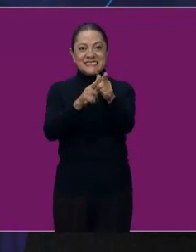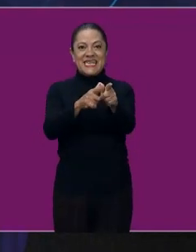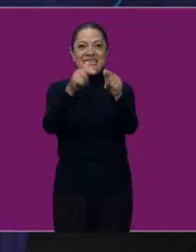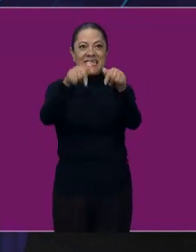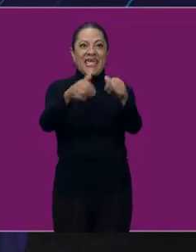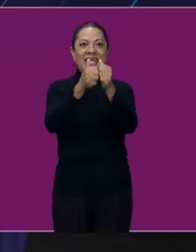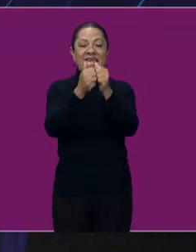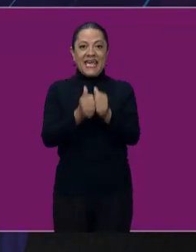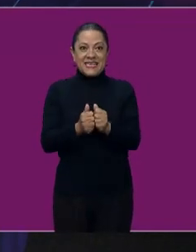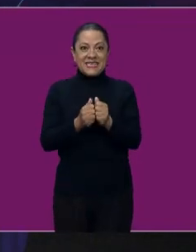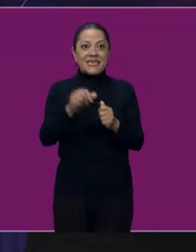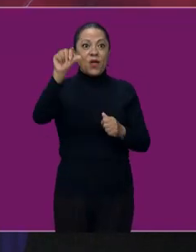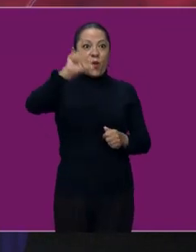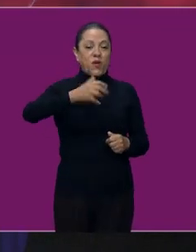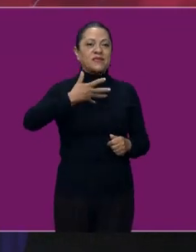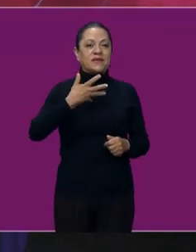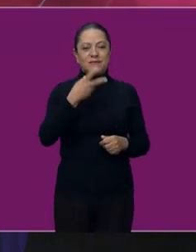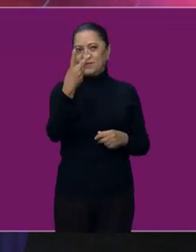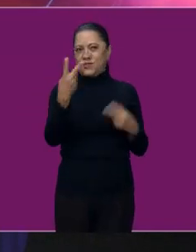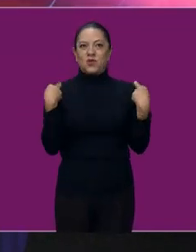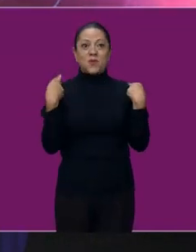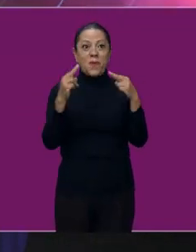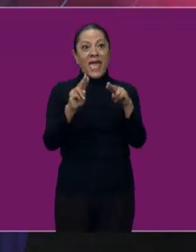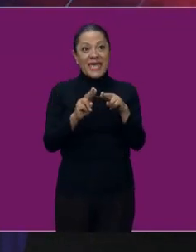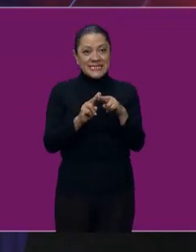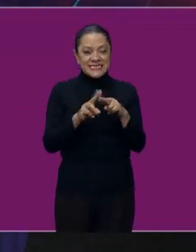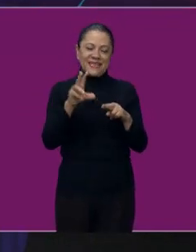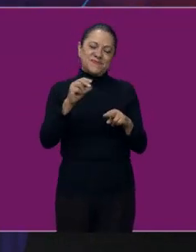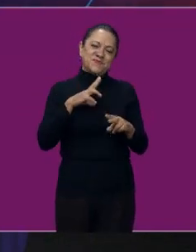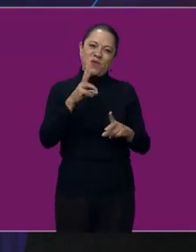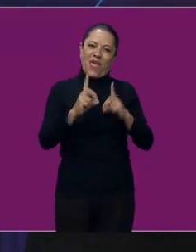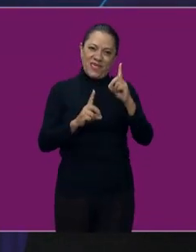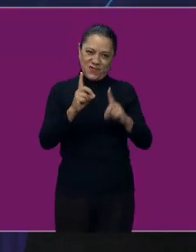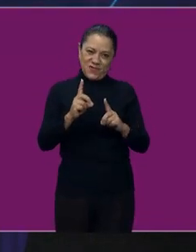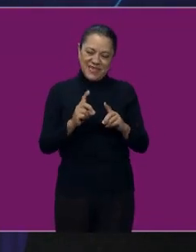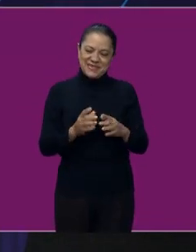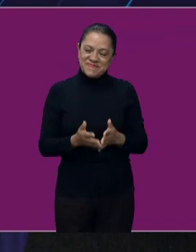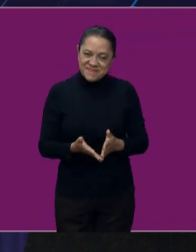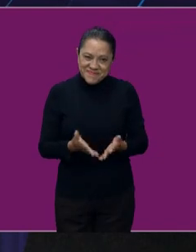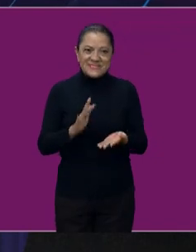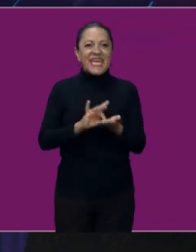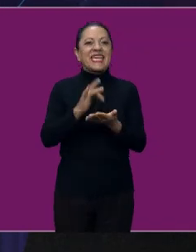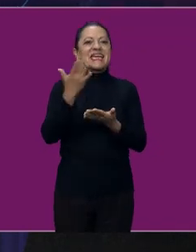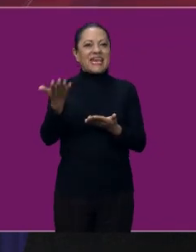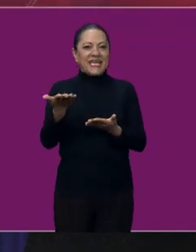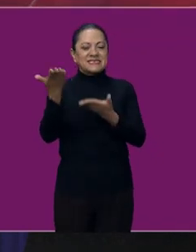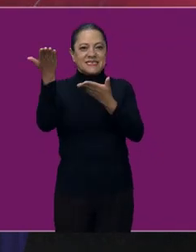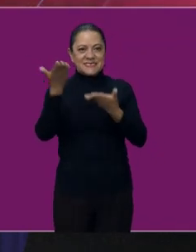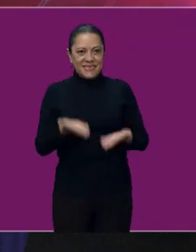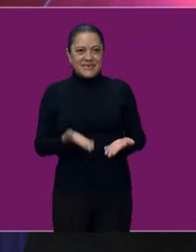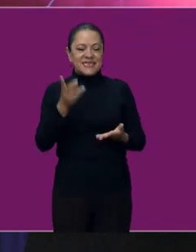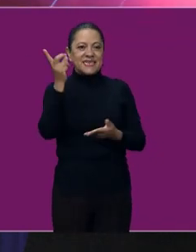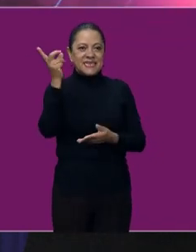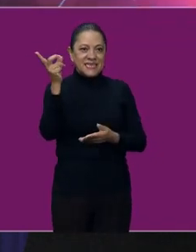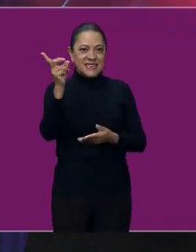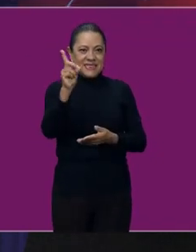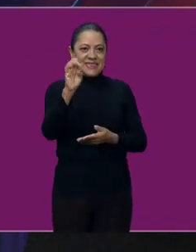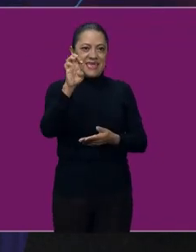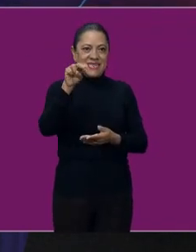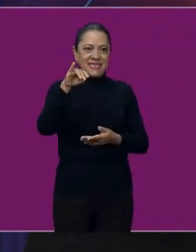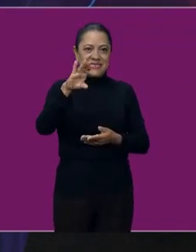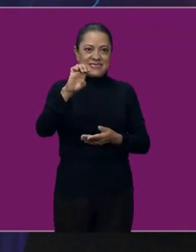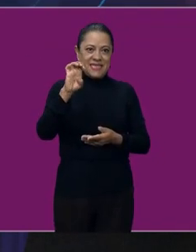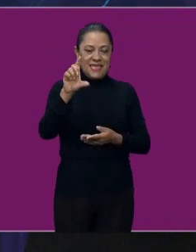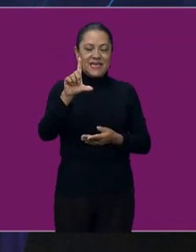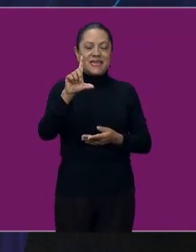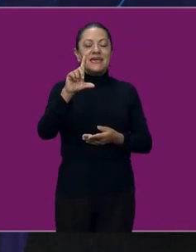y hoy veremos a dos maestras de maestra sin duda y queremos agradecer que esté aquí y denis lagunés young ella es maestra intérprete de